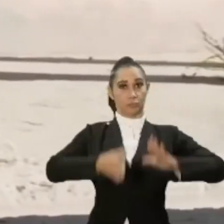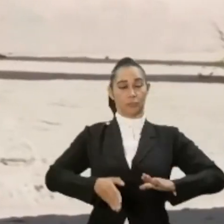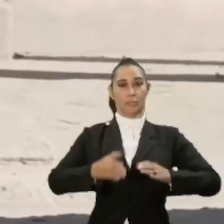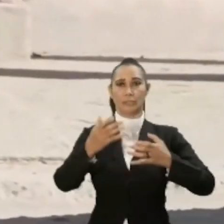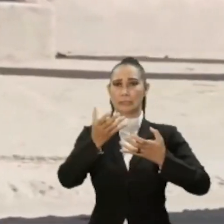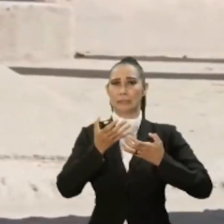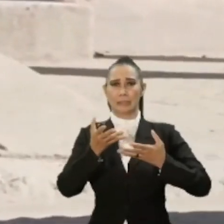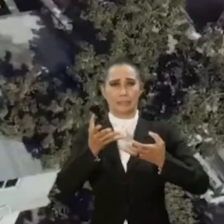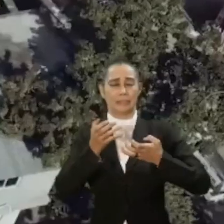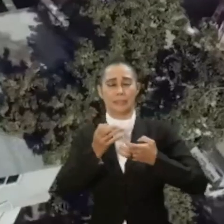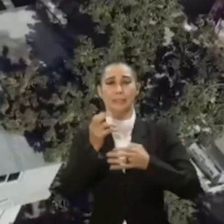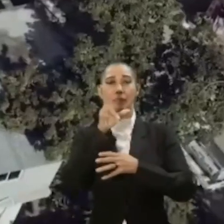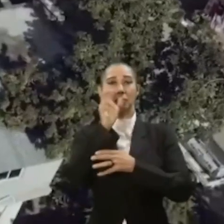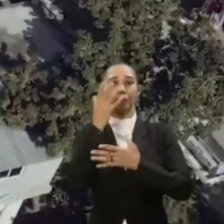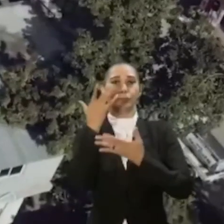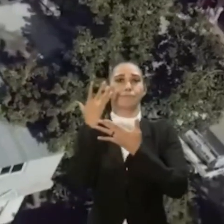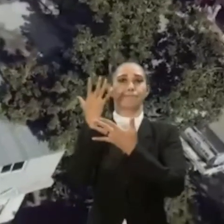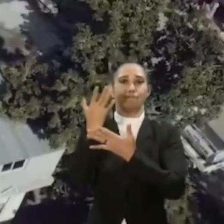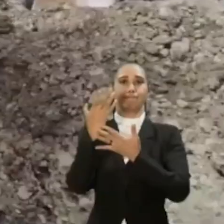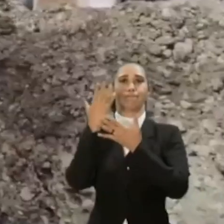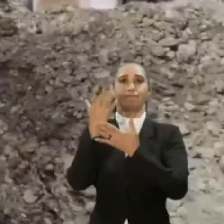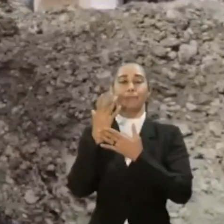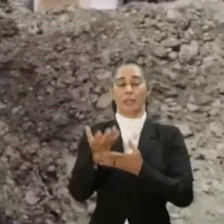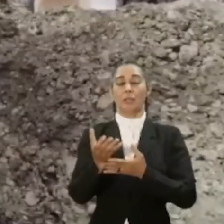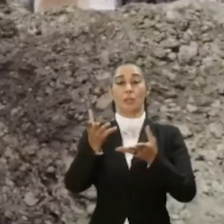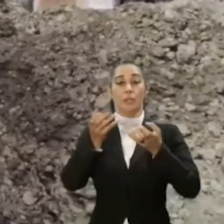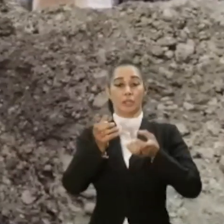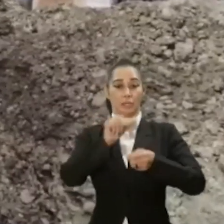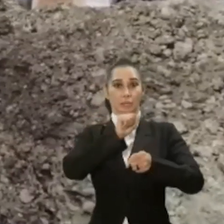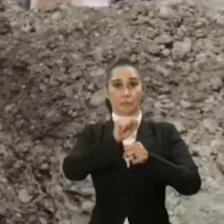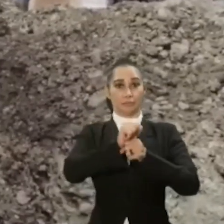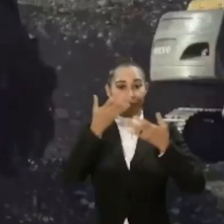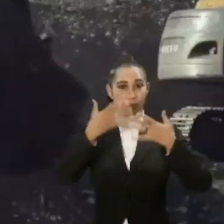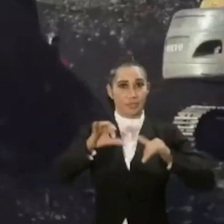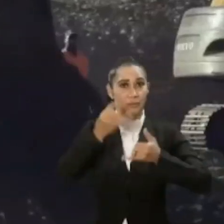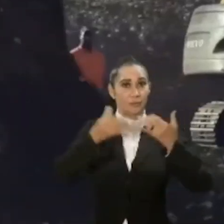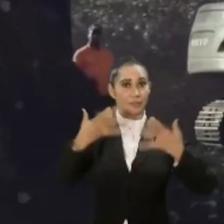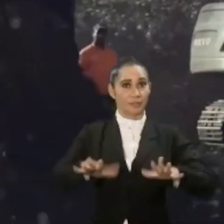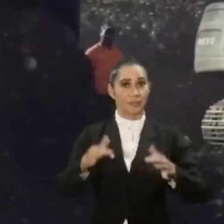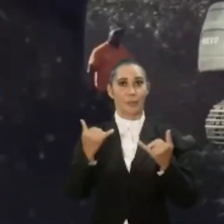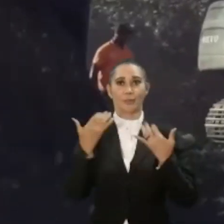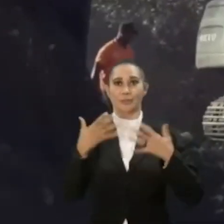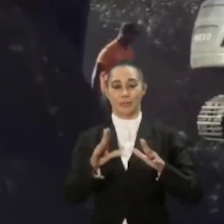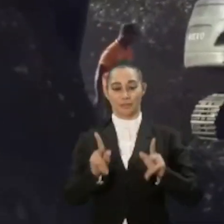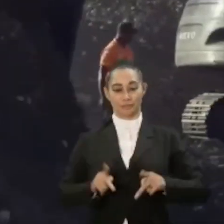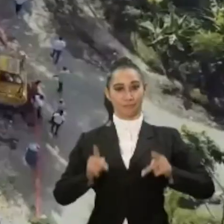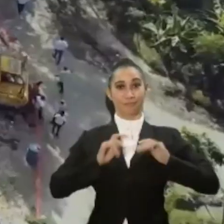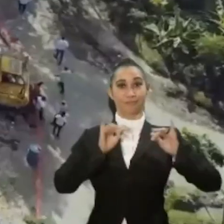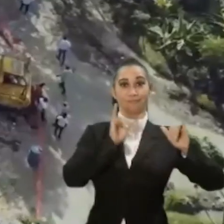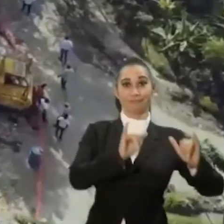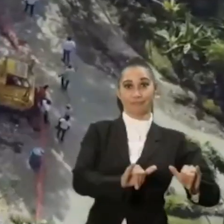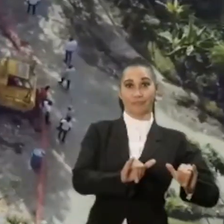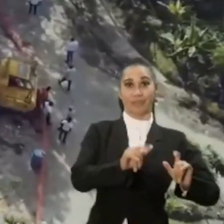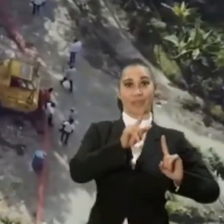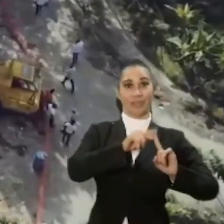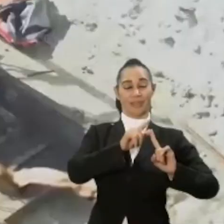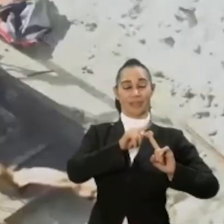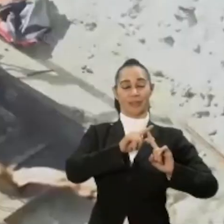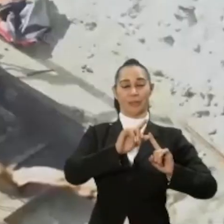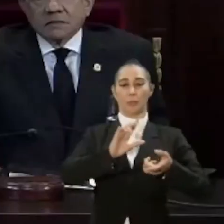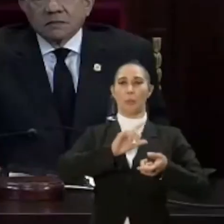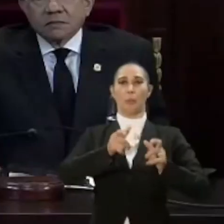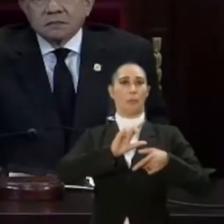más de 30 años las intervenciones de las autoridades. Hoy, quienes viven en el barrio Moscú han